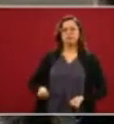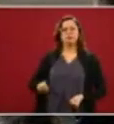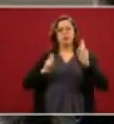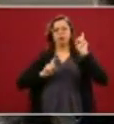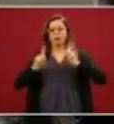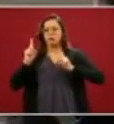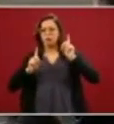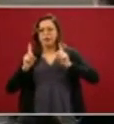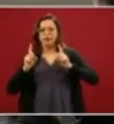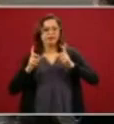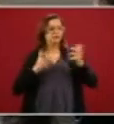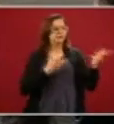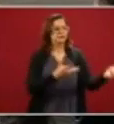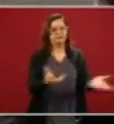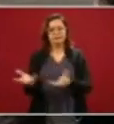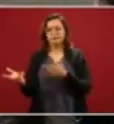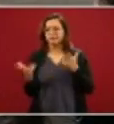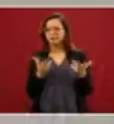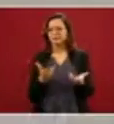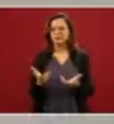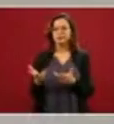la sociedad, desconcierto de sus